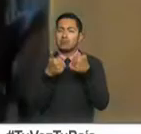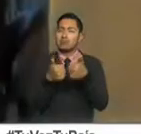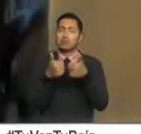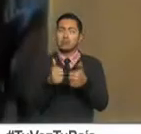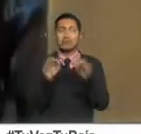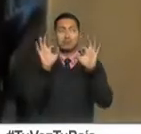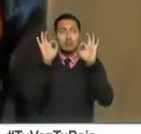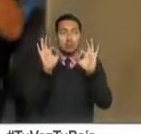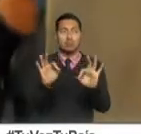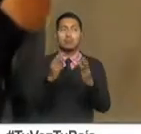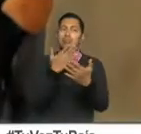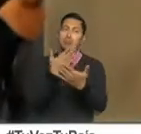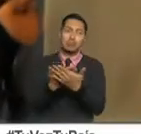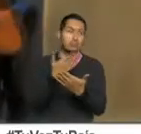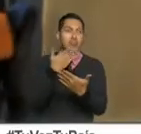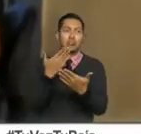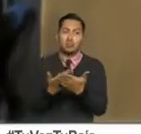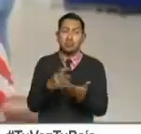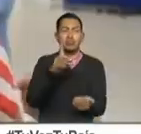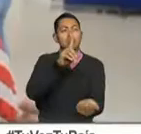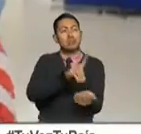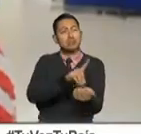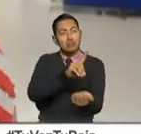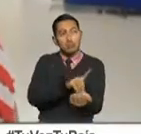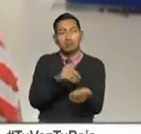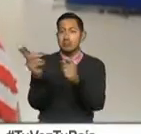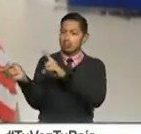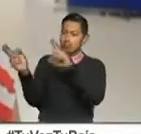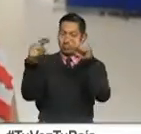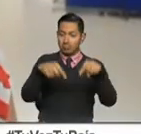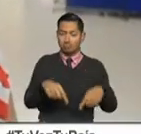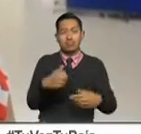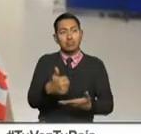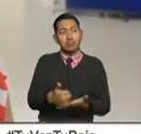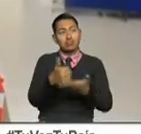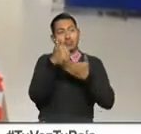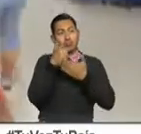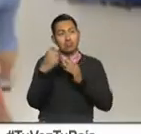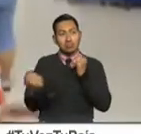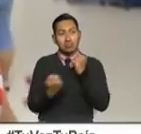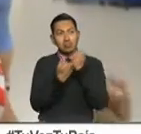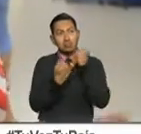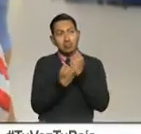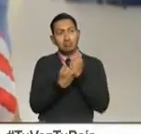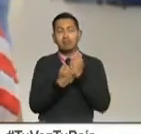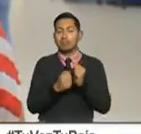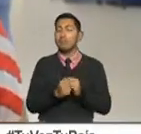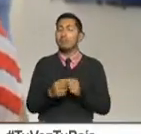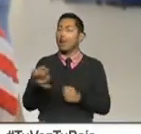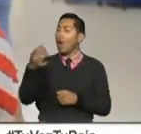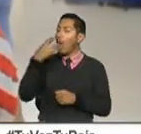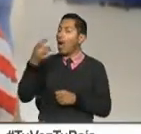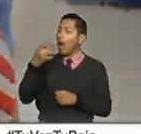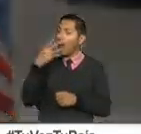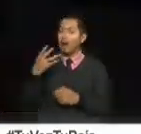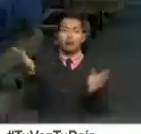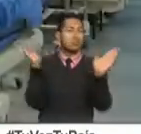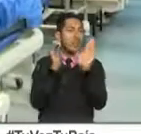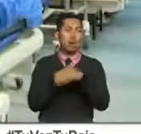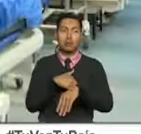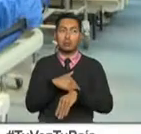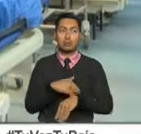excelentemente. Muchas gracias a todos esos médicos que han venido de todas partes a apoyarnos. Nos están dando la medicina todo